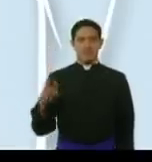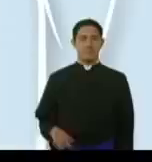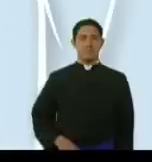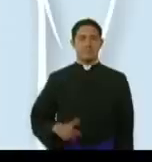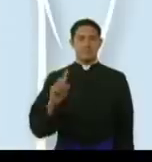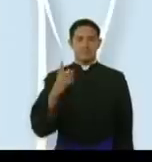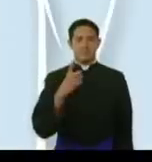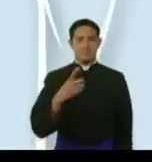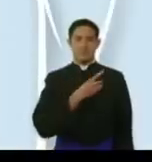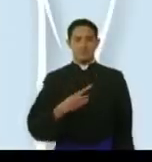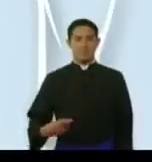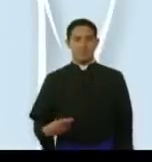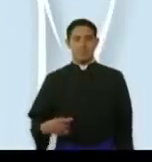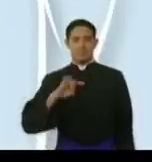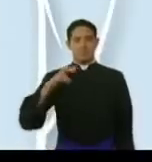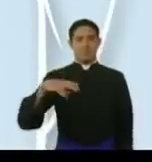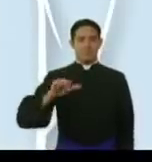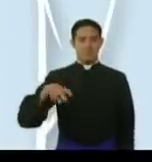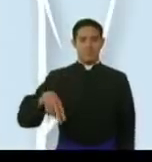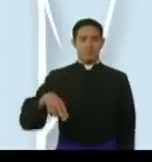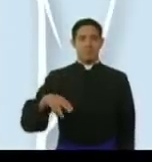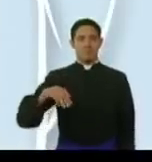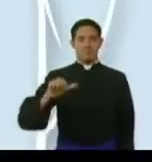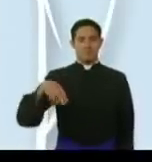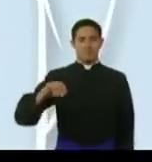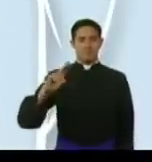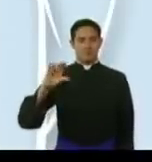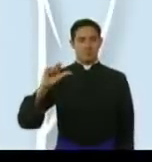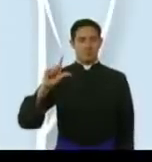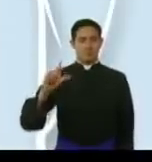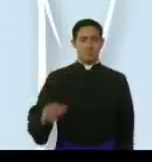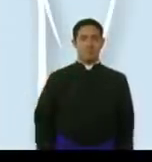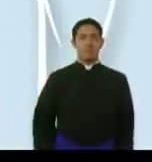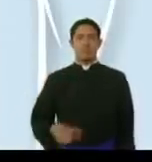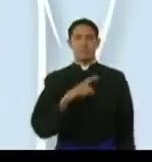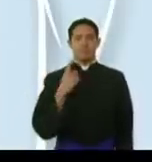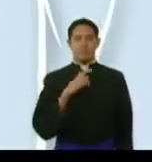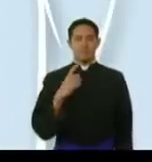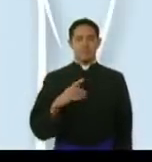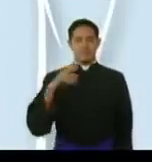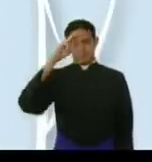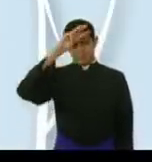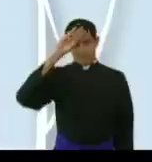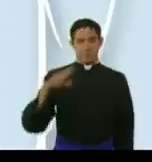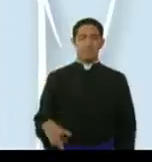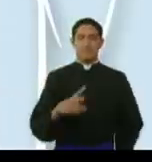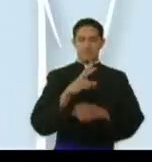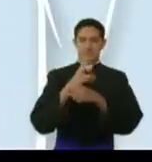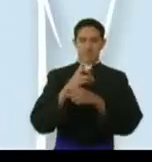Hola, soy el diácono Juan Manuel Hernández Rodríguez, de cuarto año de teología del Seminario Arquidiocesano de Monterrey.